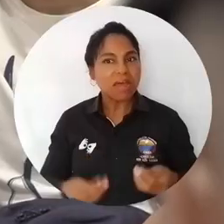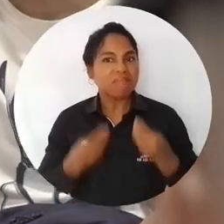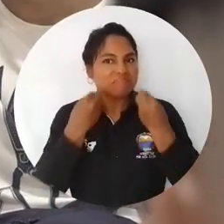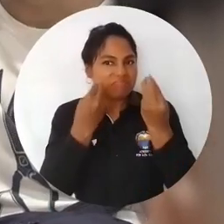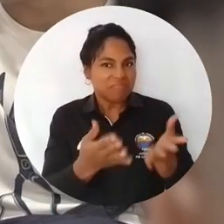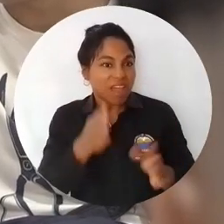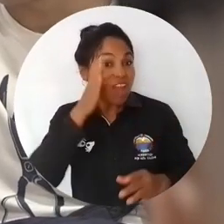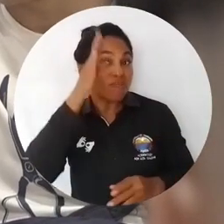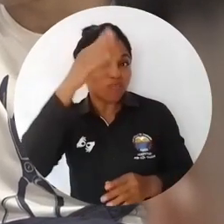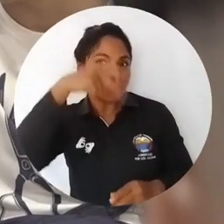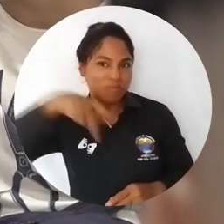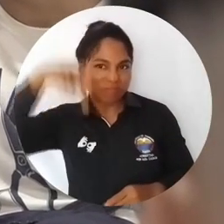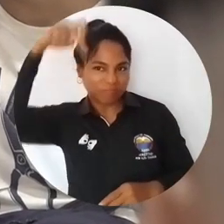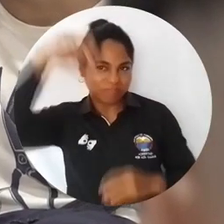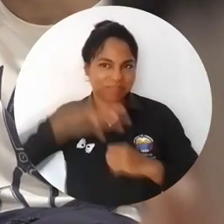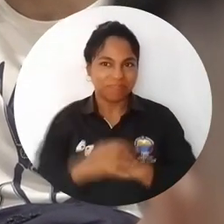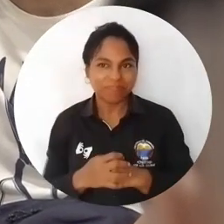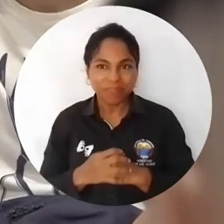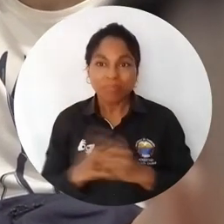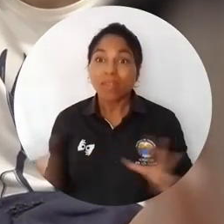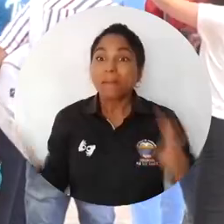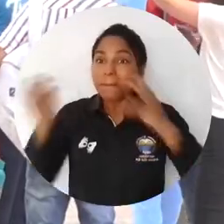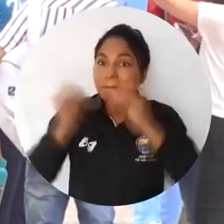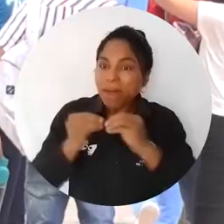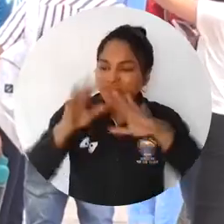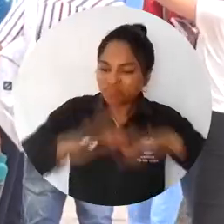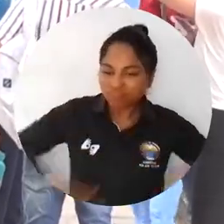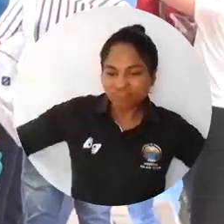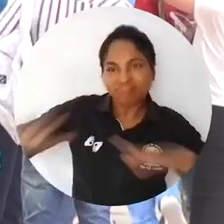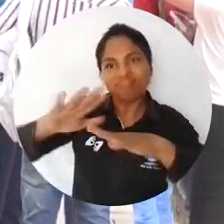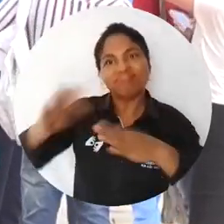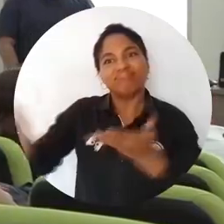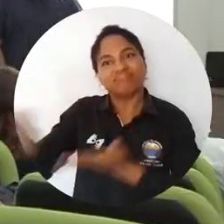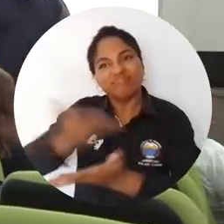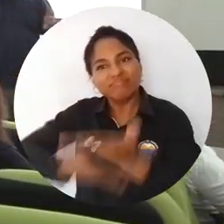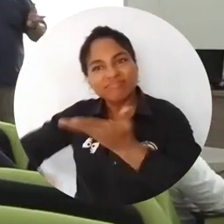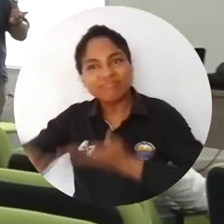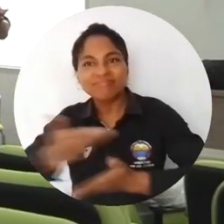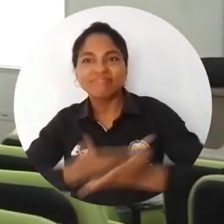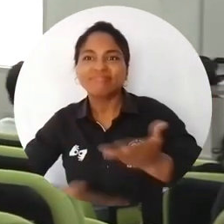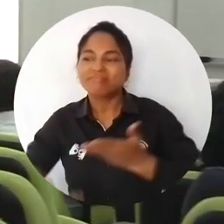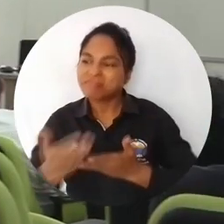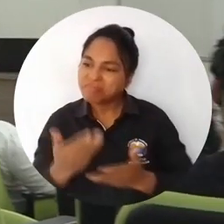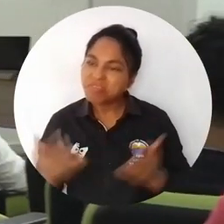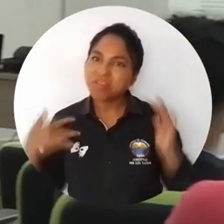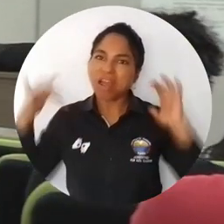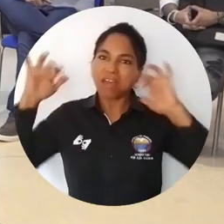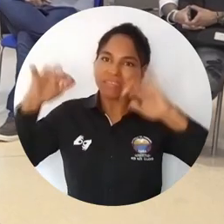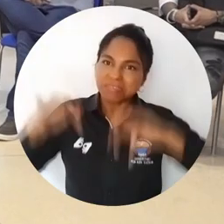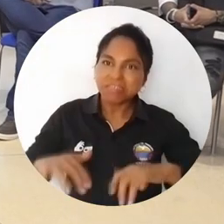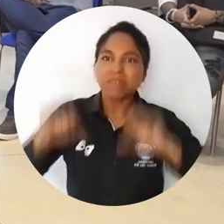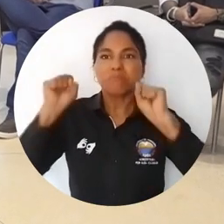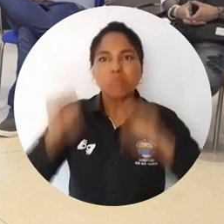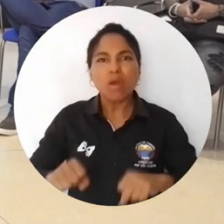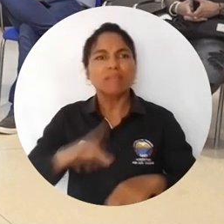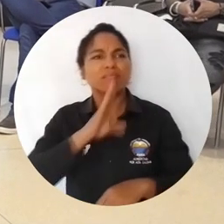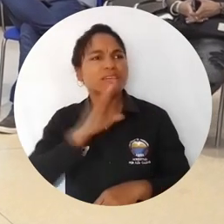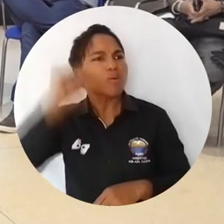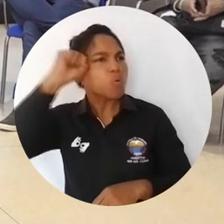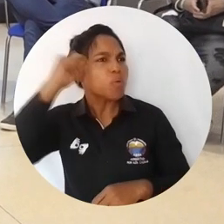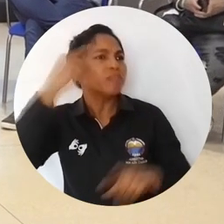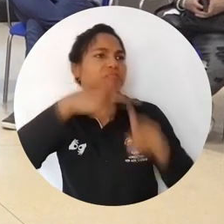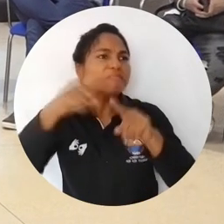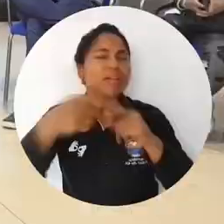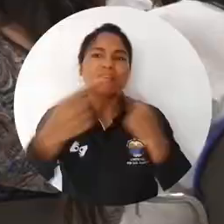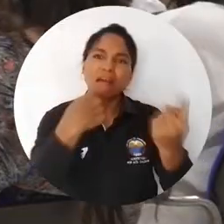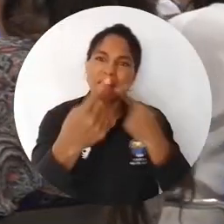programa, se sigue avanzando en las estrategias de acompañamiento que desde esta institución se les brinda a los futuros profesionales, además de generar